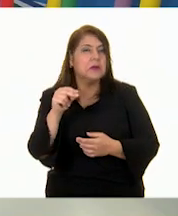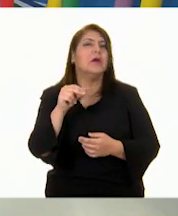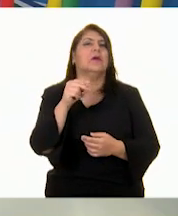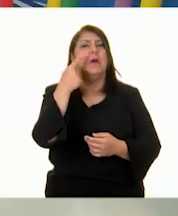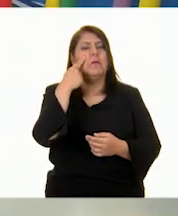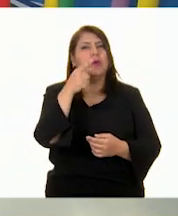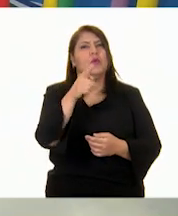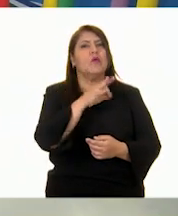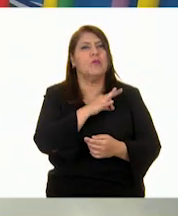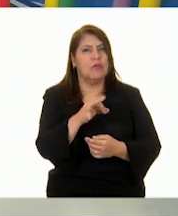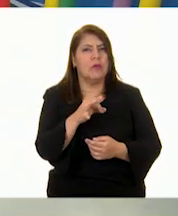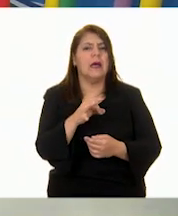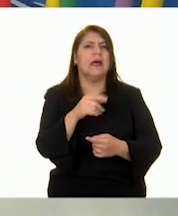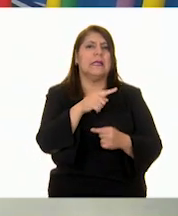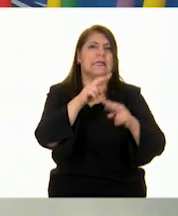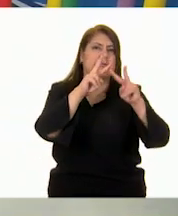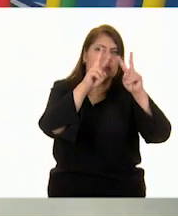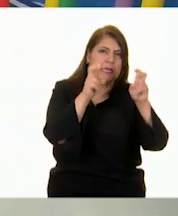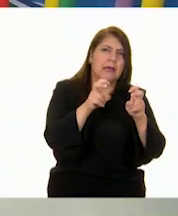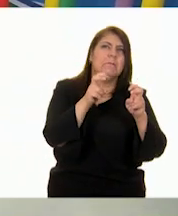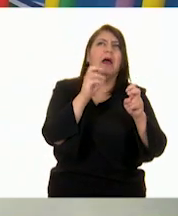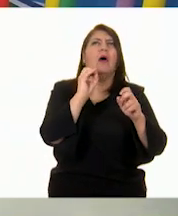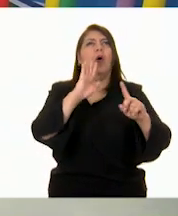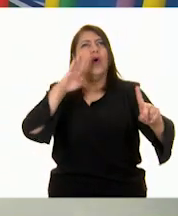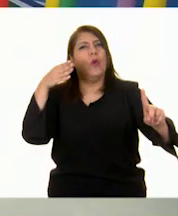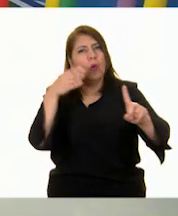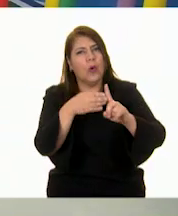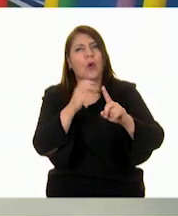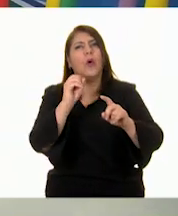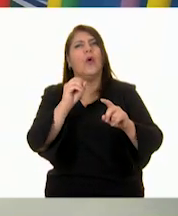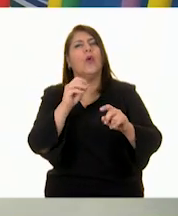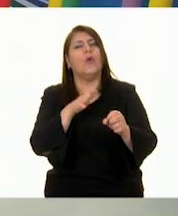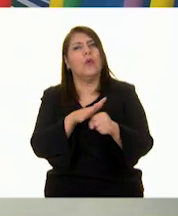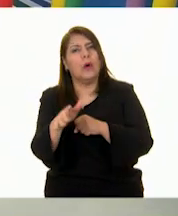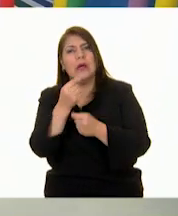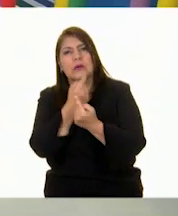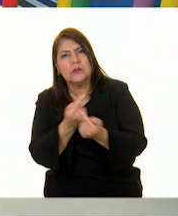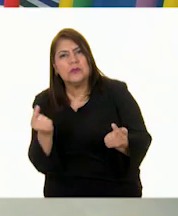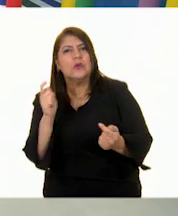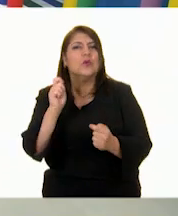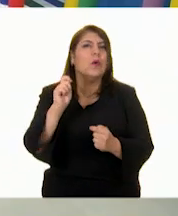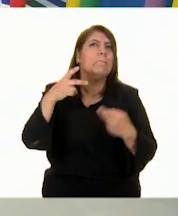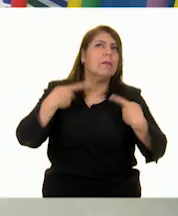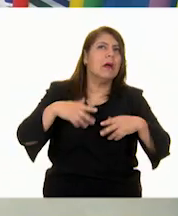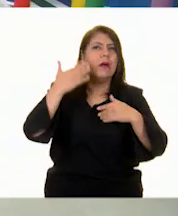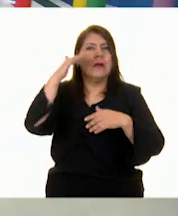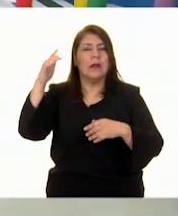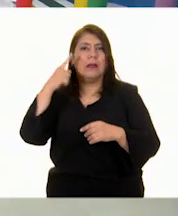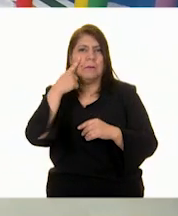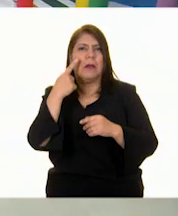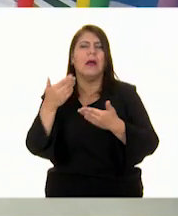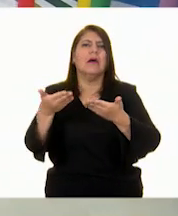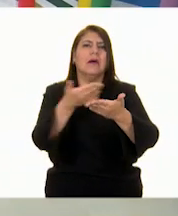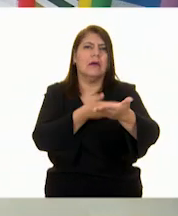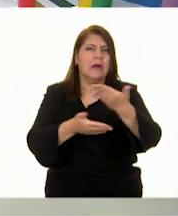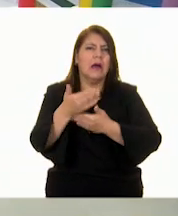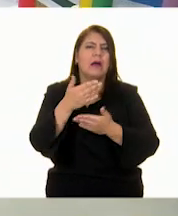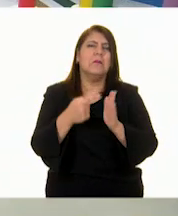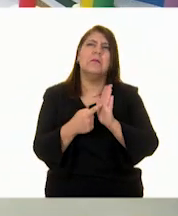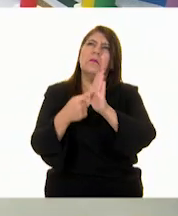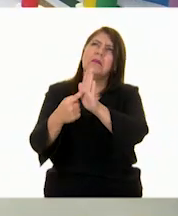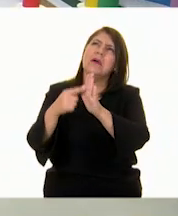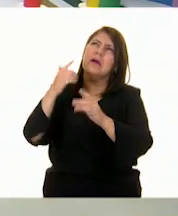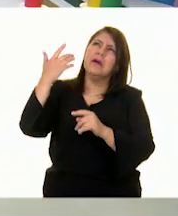tema, destinatario y propósitos a un adulto de su casa. Compartan su cuestionario, pídanle que lo lea y que